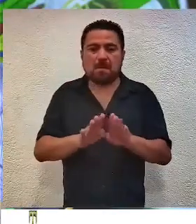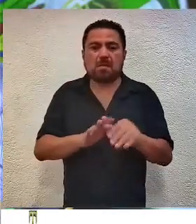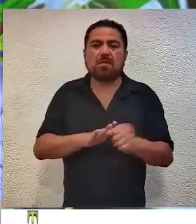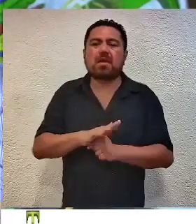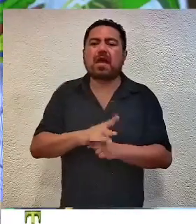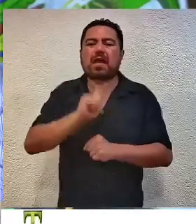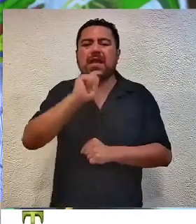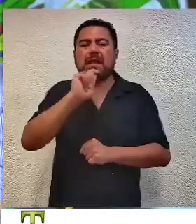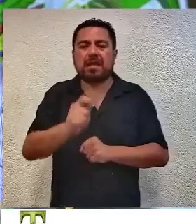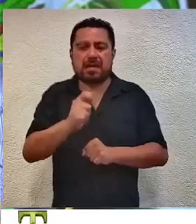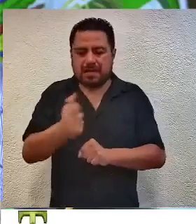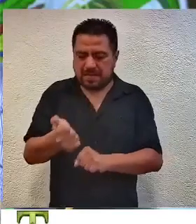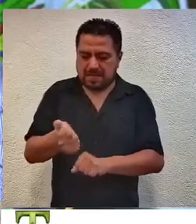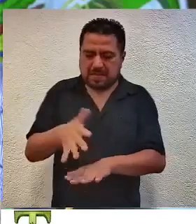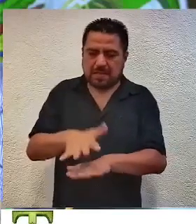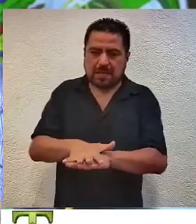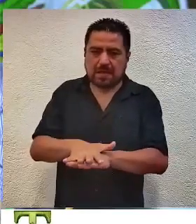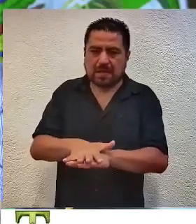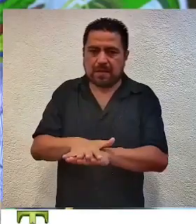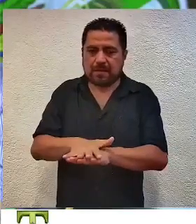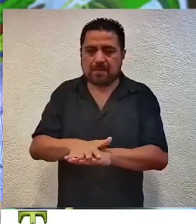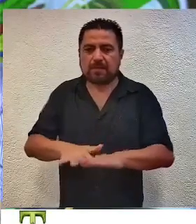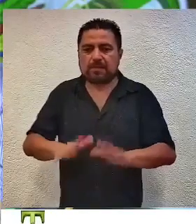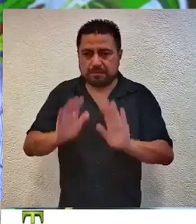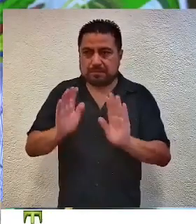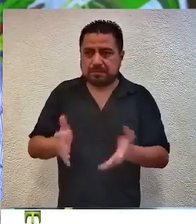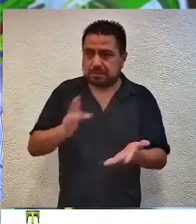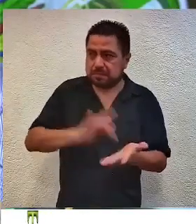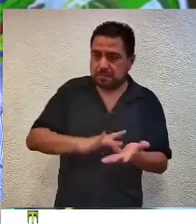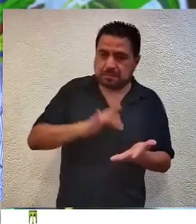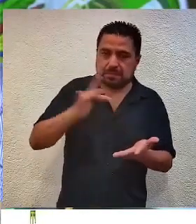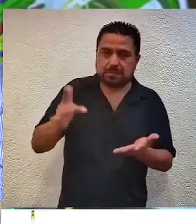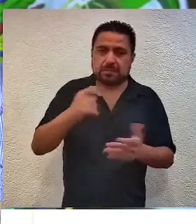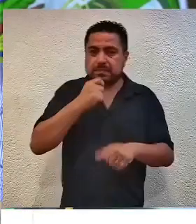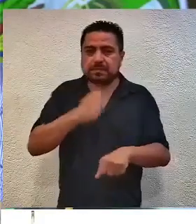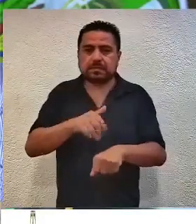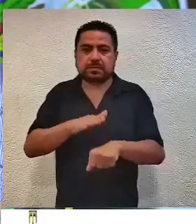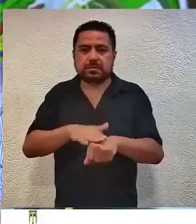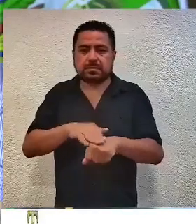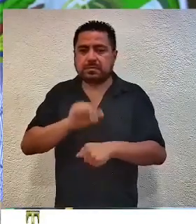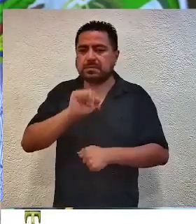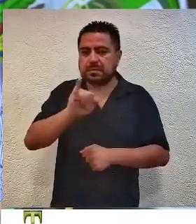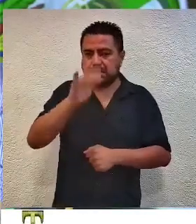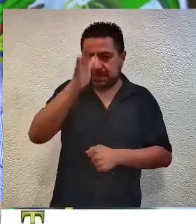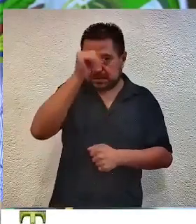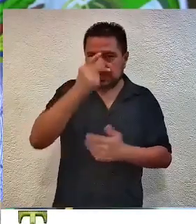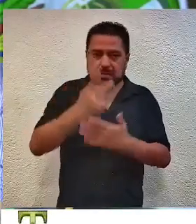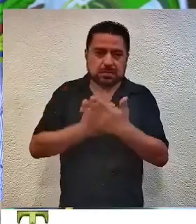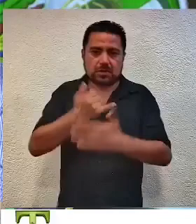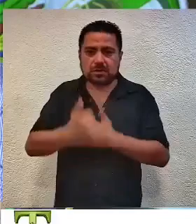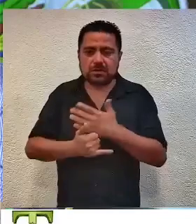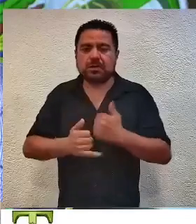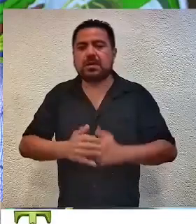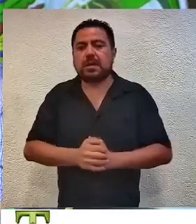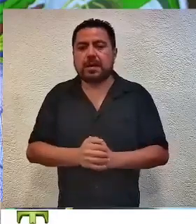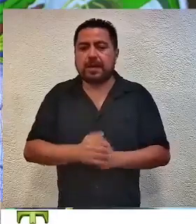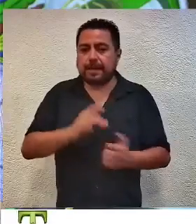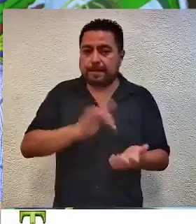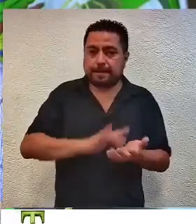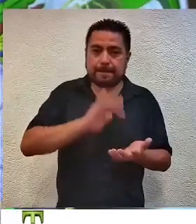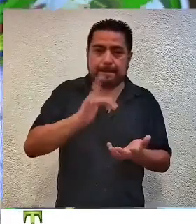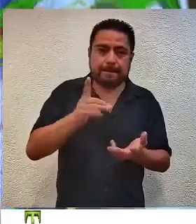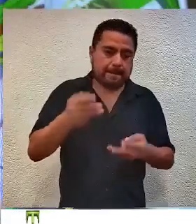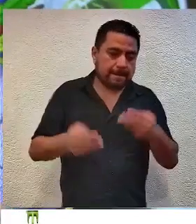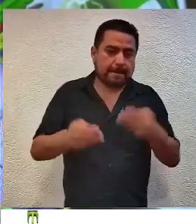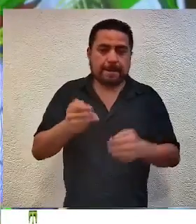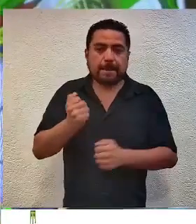perspectiva integral. Es cuanto, gracias, y anuncio mi voto a favor del proyecto. Gracias, magistrada.